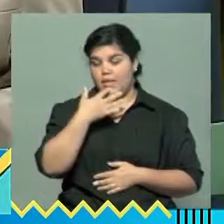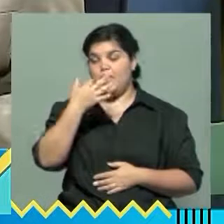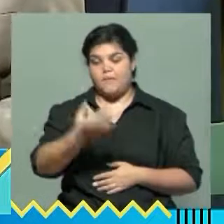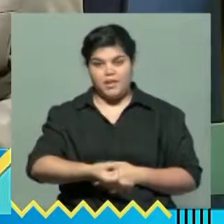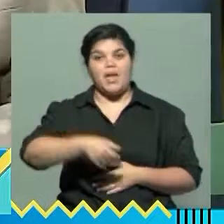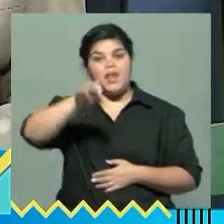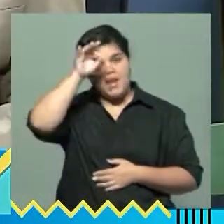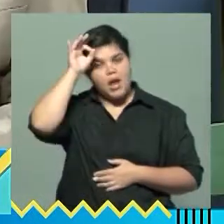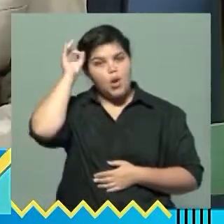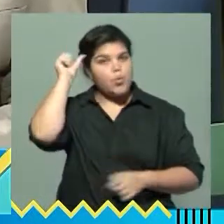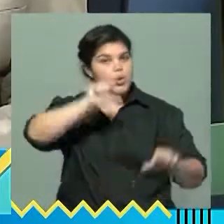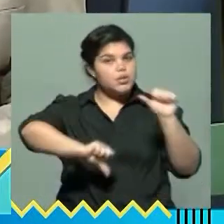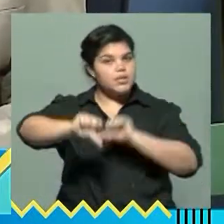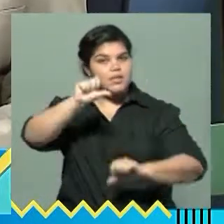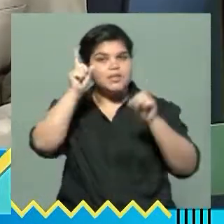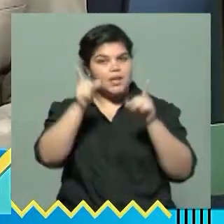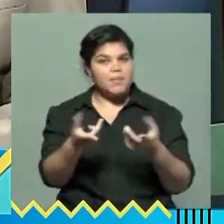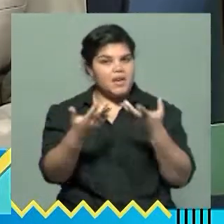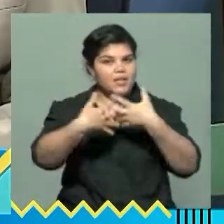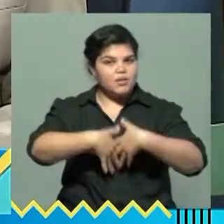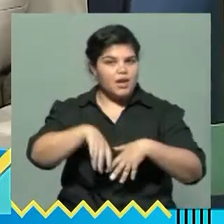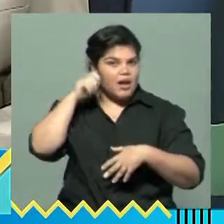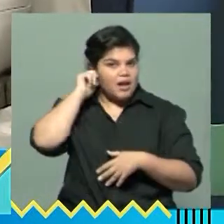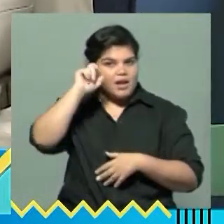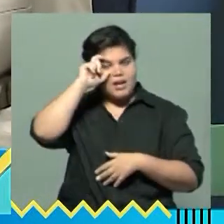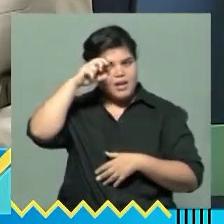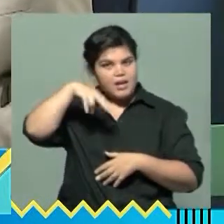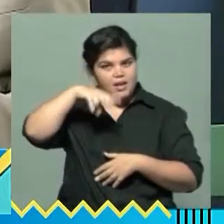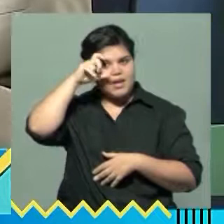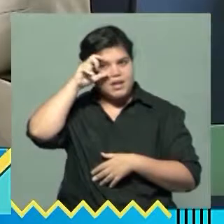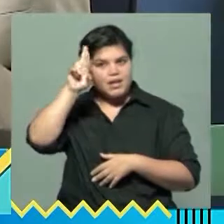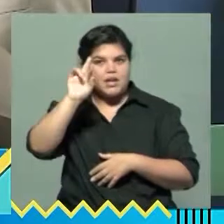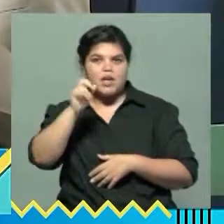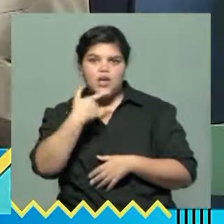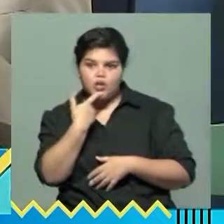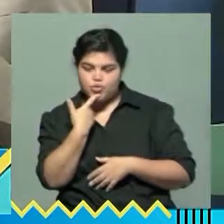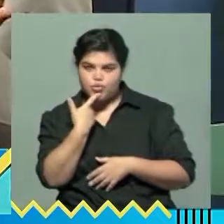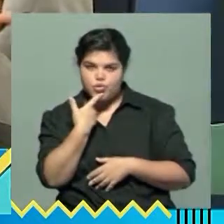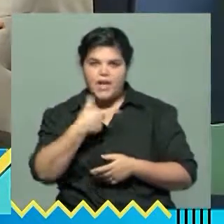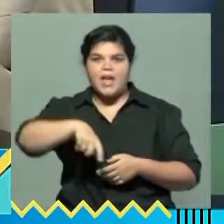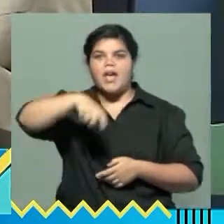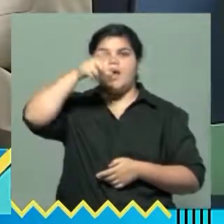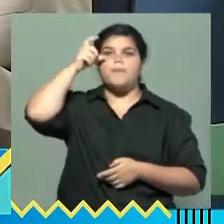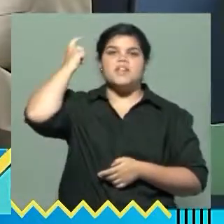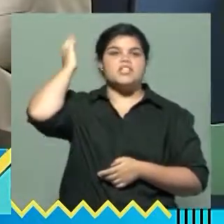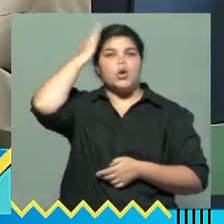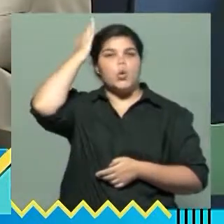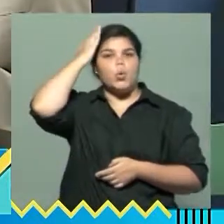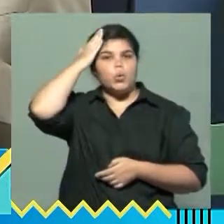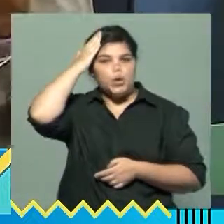neurociencias también tiene que ver con género. No, las experiencias culturales modelan el